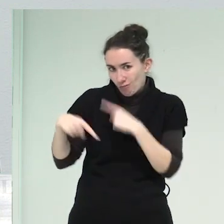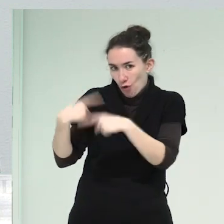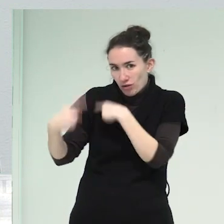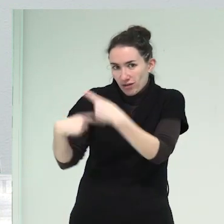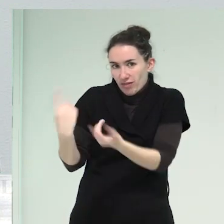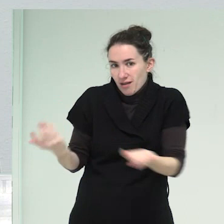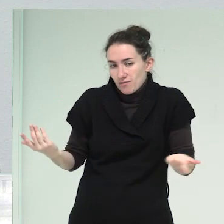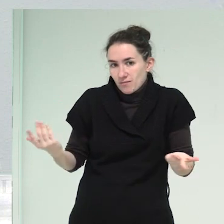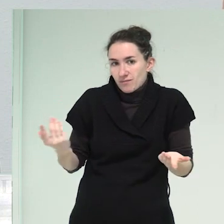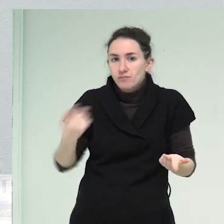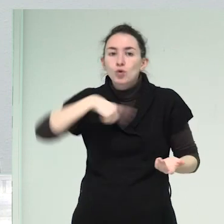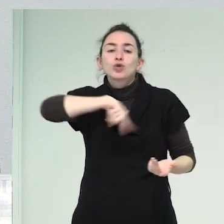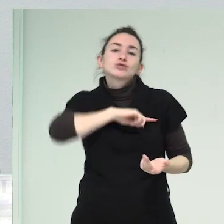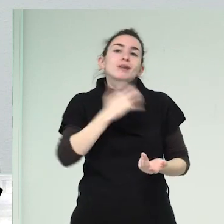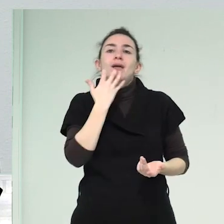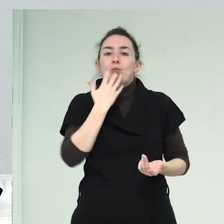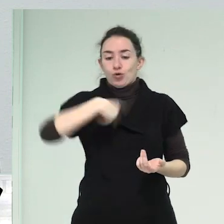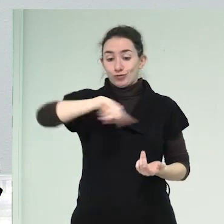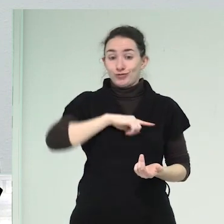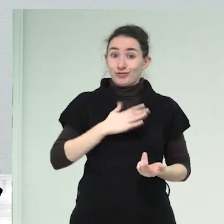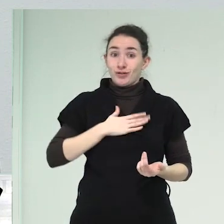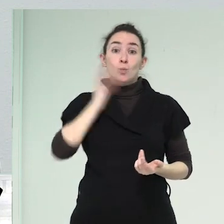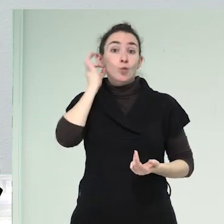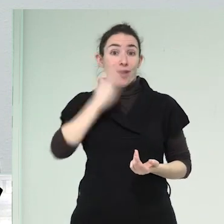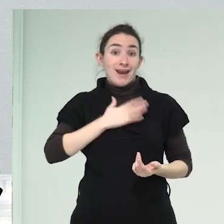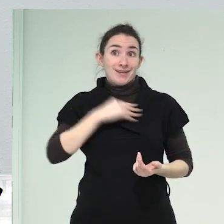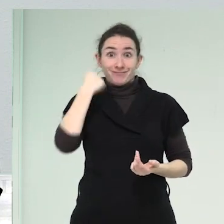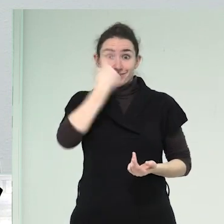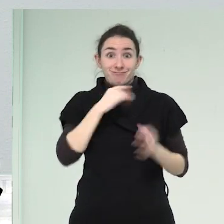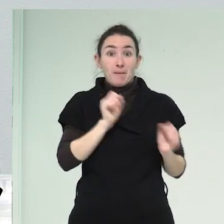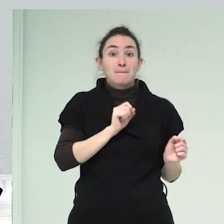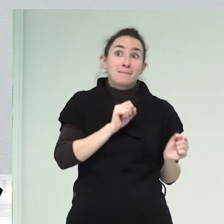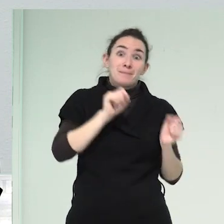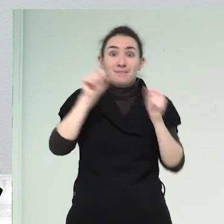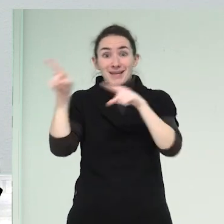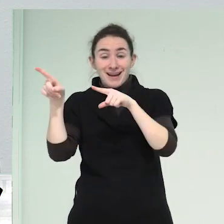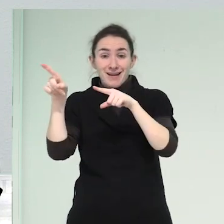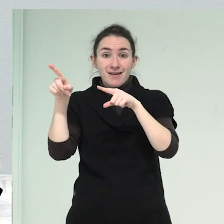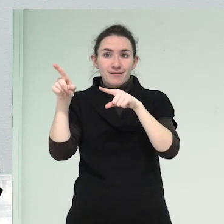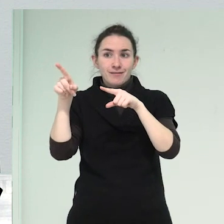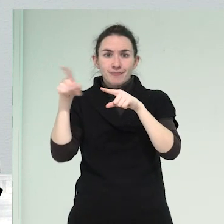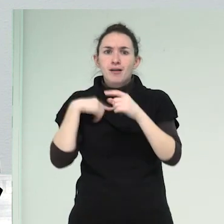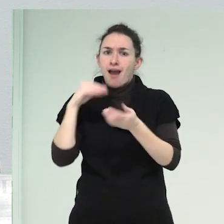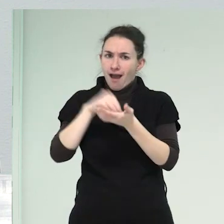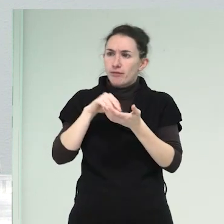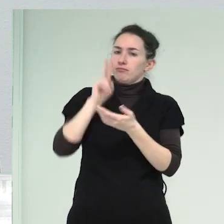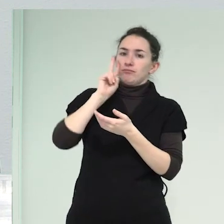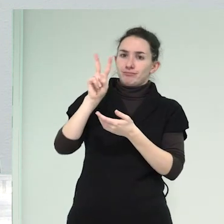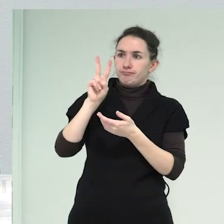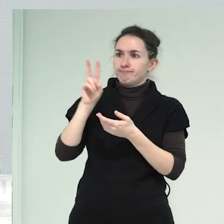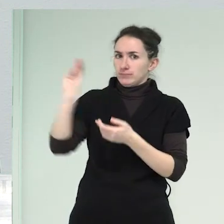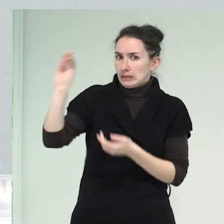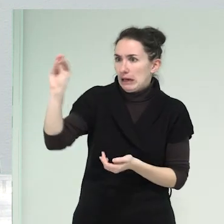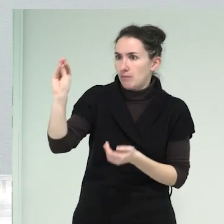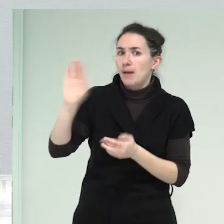que quienes somos, por ejemplo, cuando nosotras migramos, las mujeres que somos migrantes, a veces lo hacemos notar, pero incluso